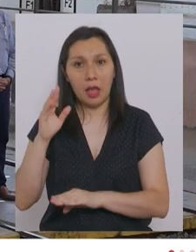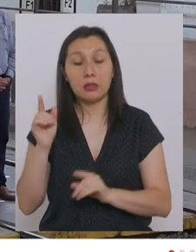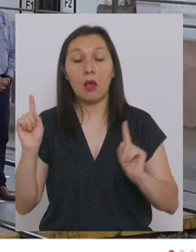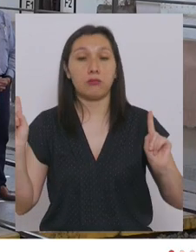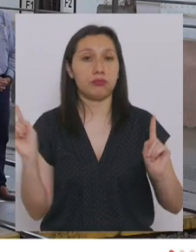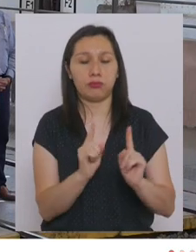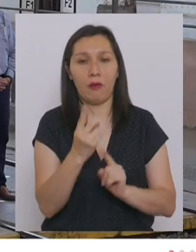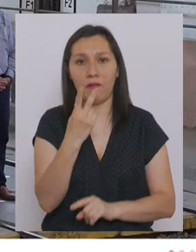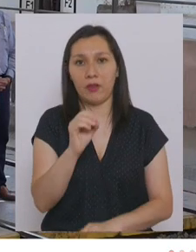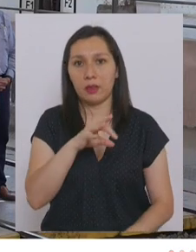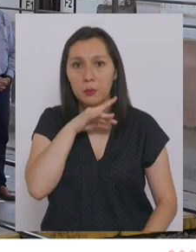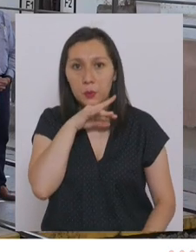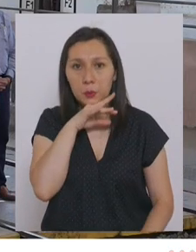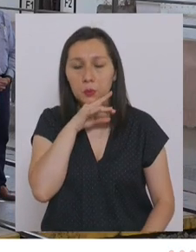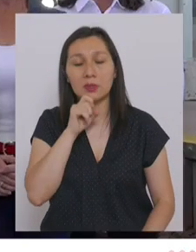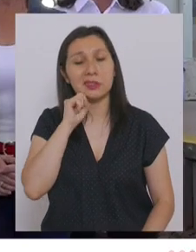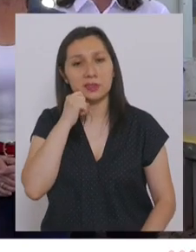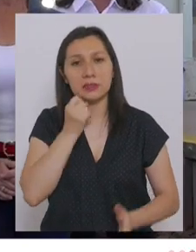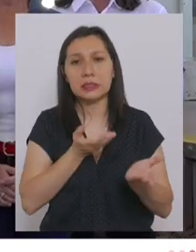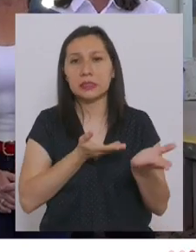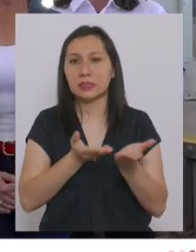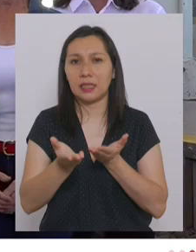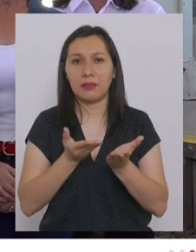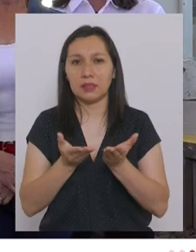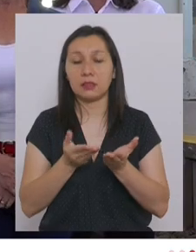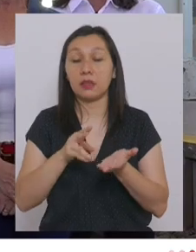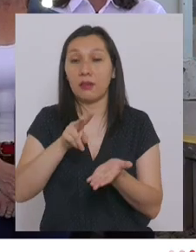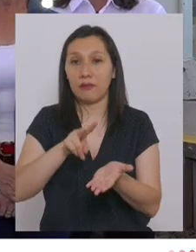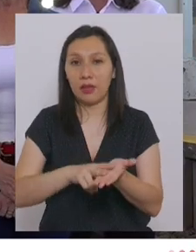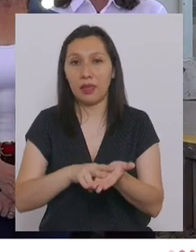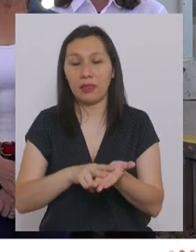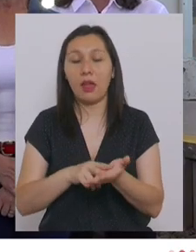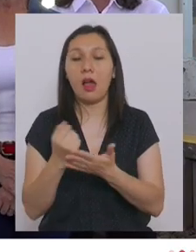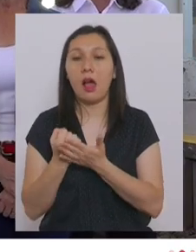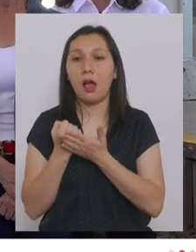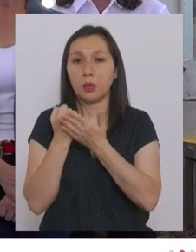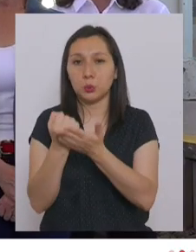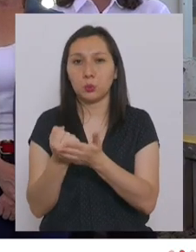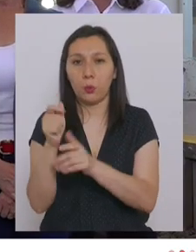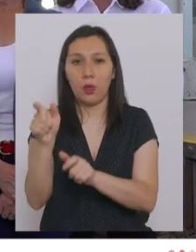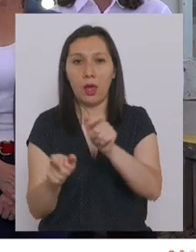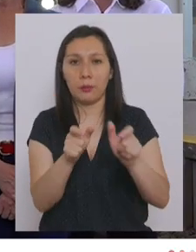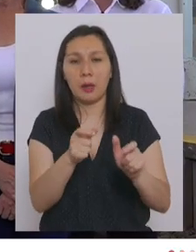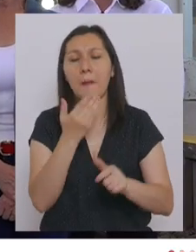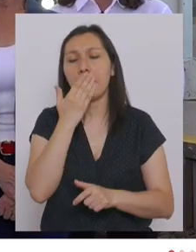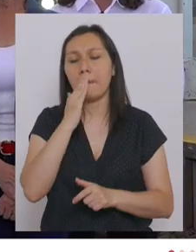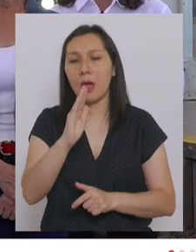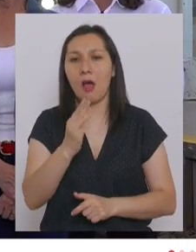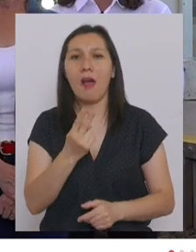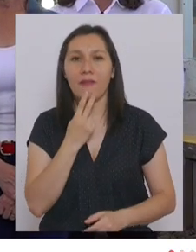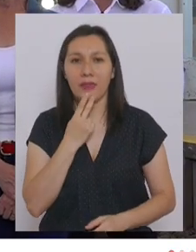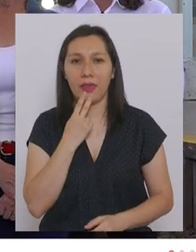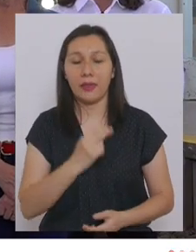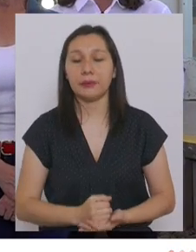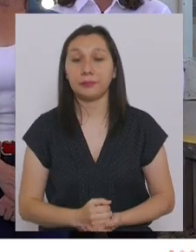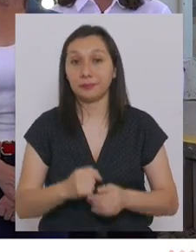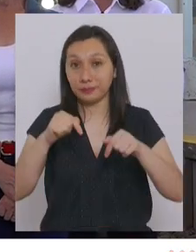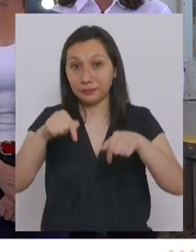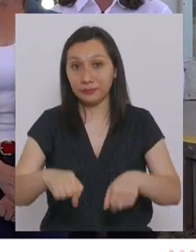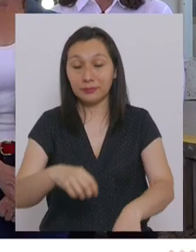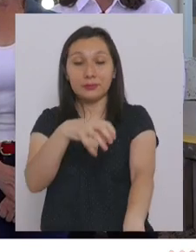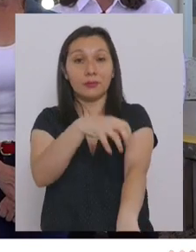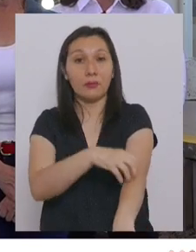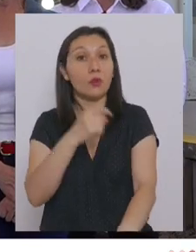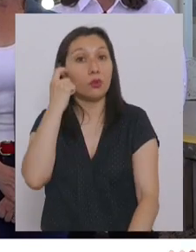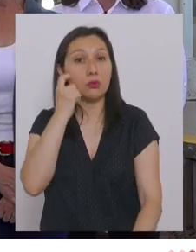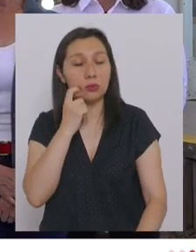y ha significado en consecuencia un servicio que la verdad ayuda a la gente a tener una mejor vida. Aquí en la región de